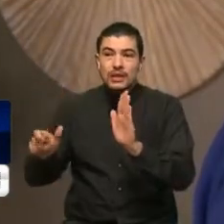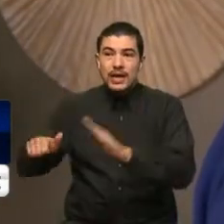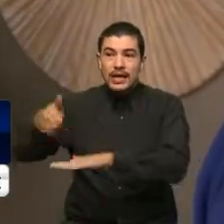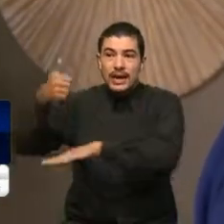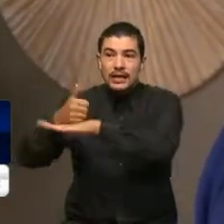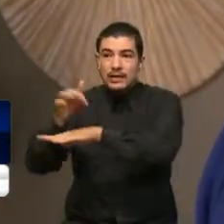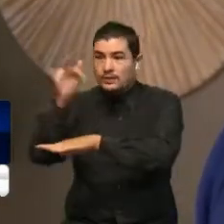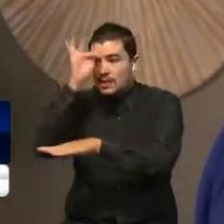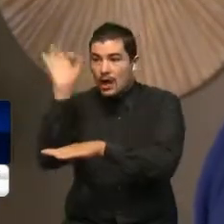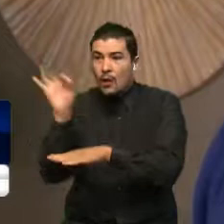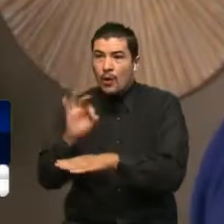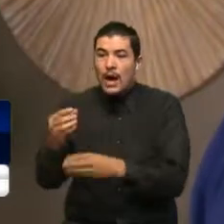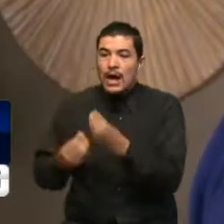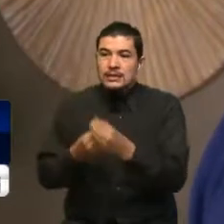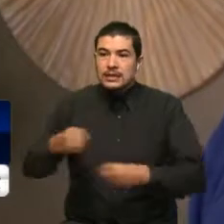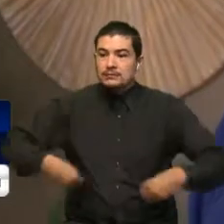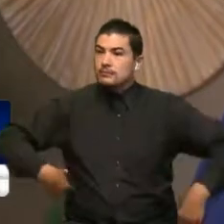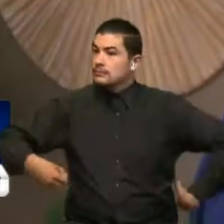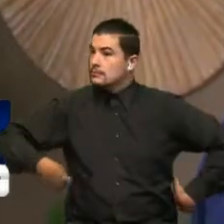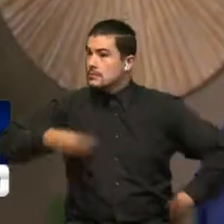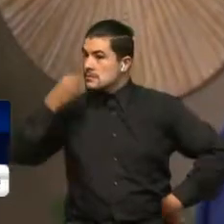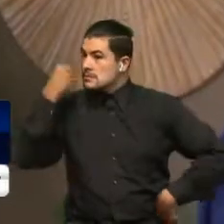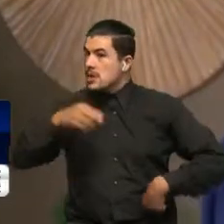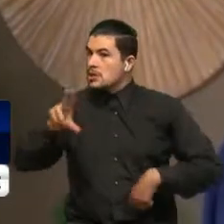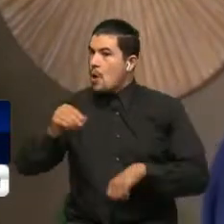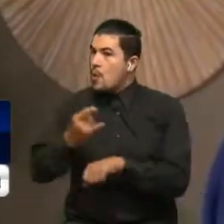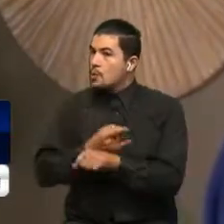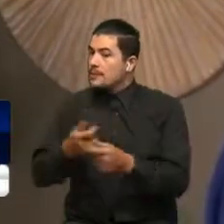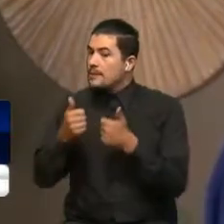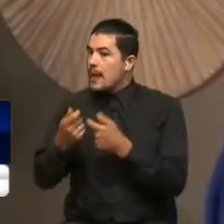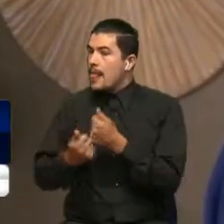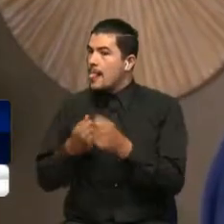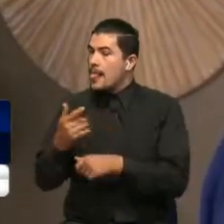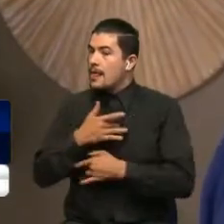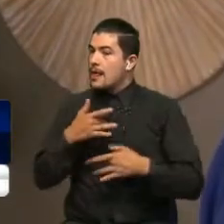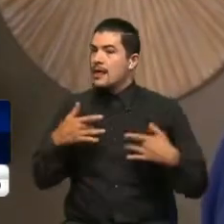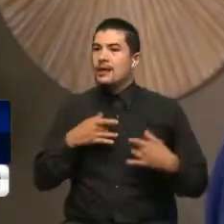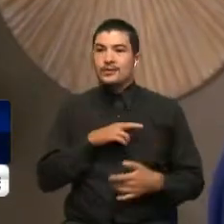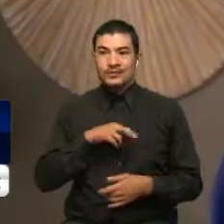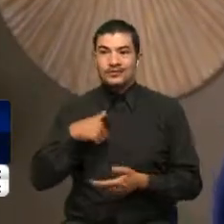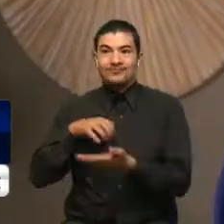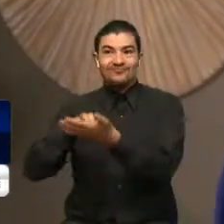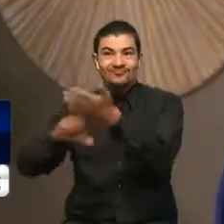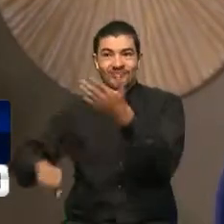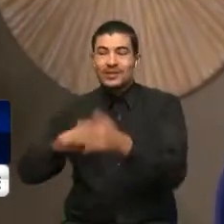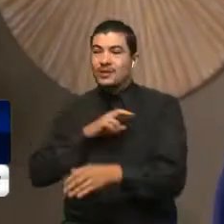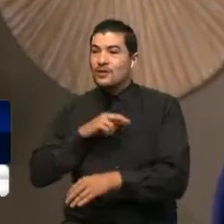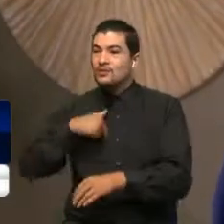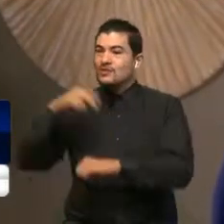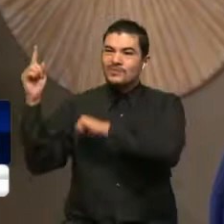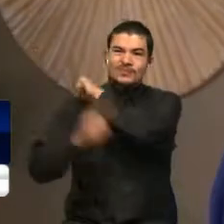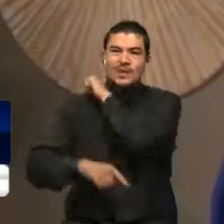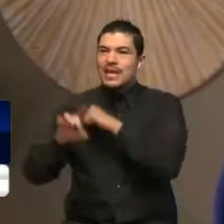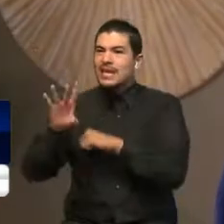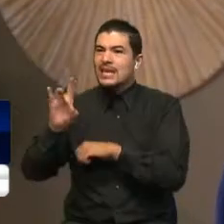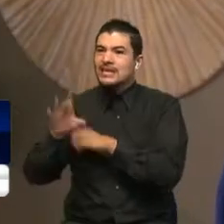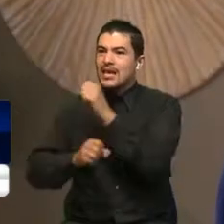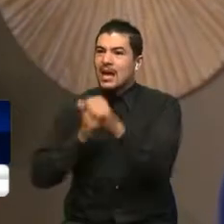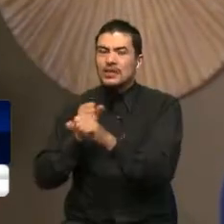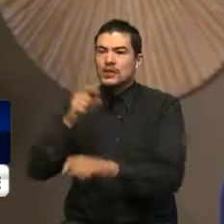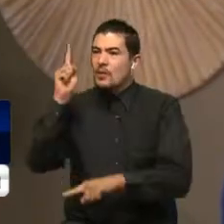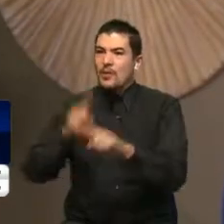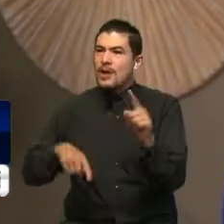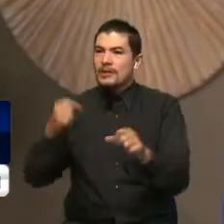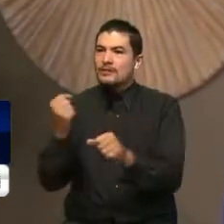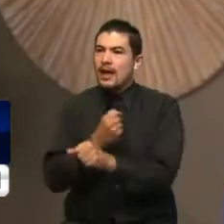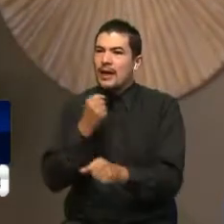todo lo que cometieron un delito que no usaron en los recursos de la salud los vamos a remover y los vamos a inhabilitar por 15 años para que no vuelvan a